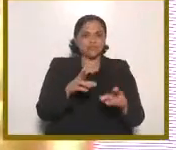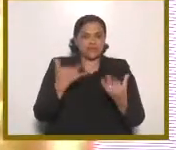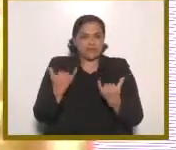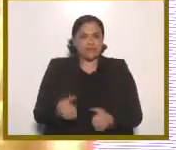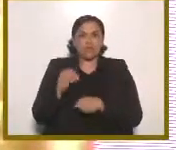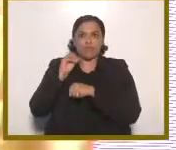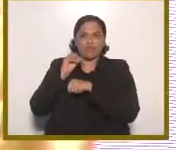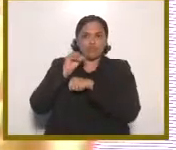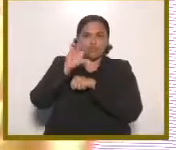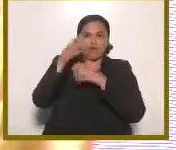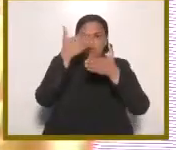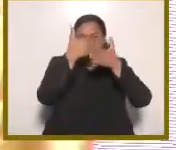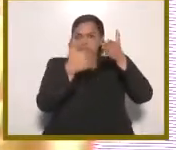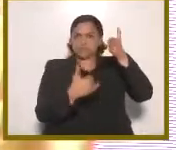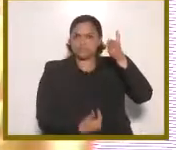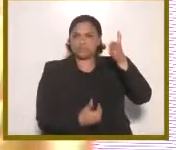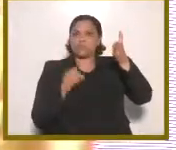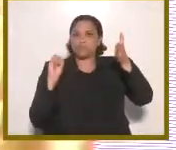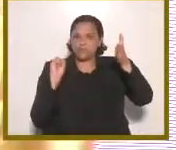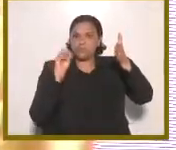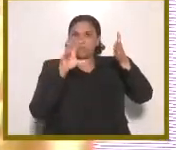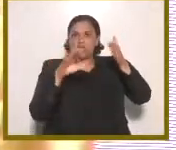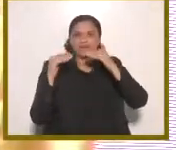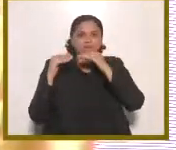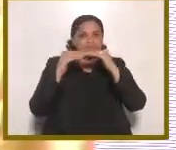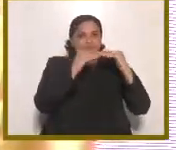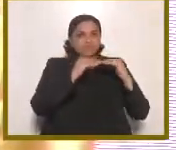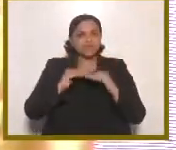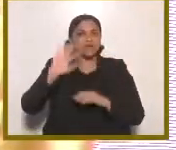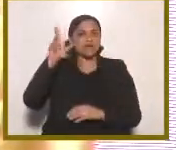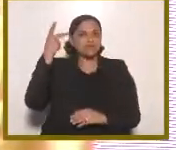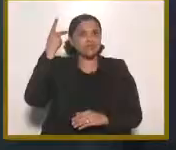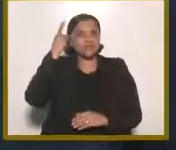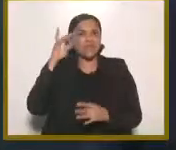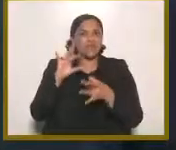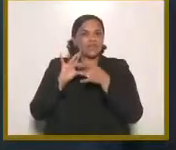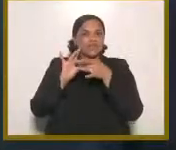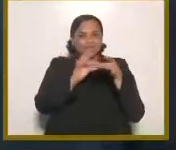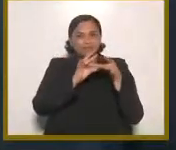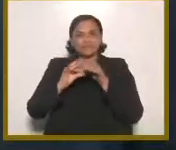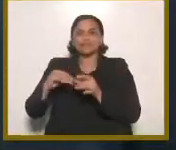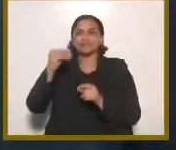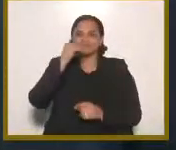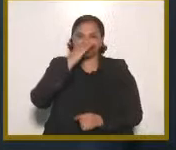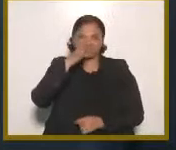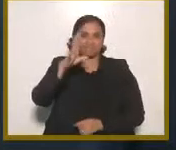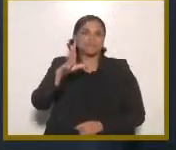presente manifiesto por la igualdad política de las mujeres.